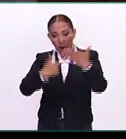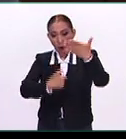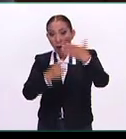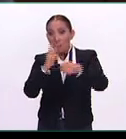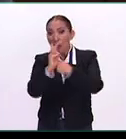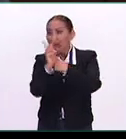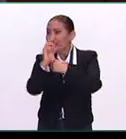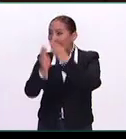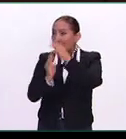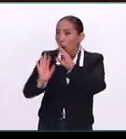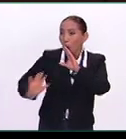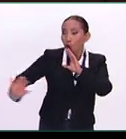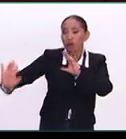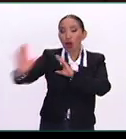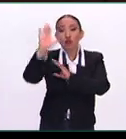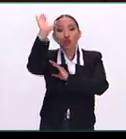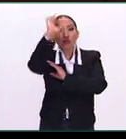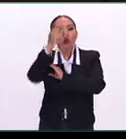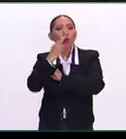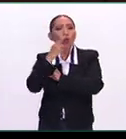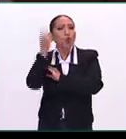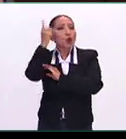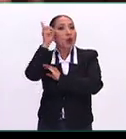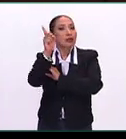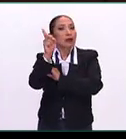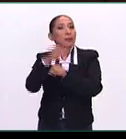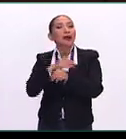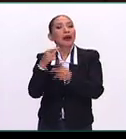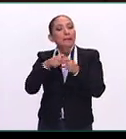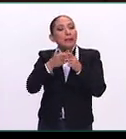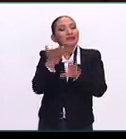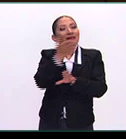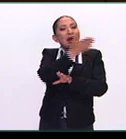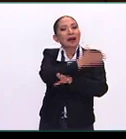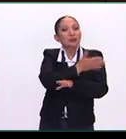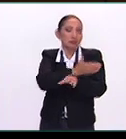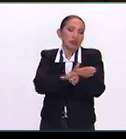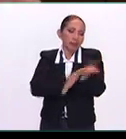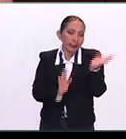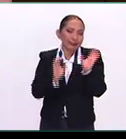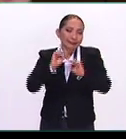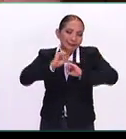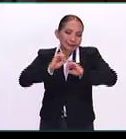país en el mundo con bienes culturales, porque comenzamos más tarde.